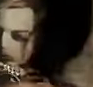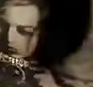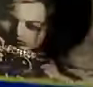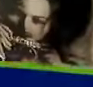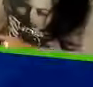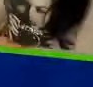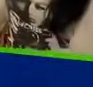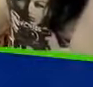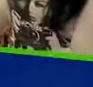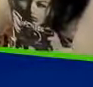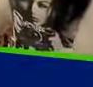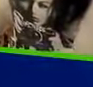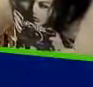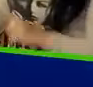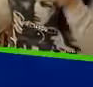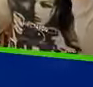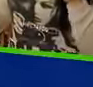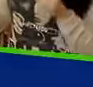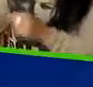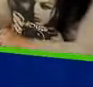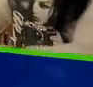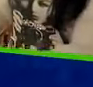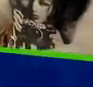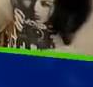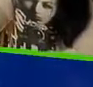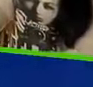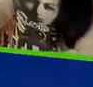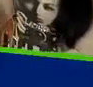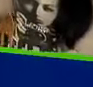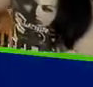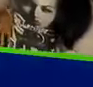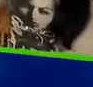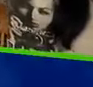Oye, mi amigo, y recuerda. Y mi amiguita también. Siempre contigo. Junto a tus